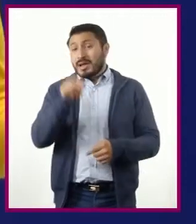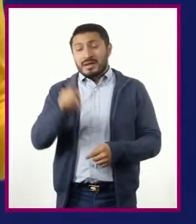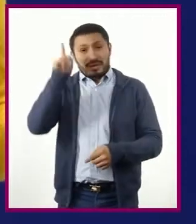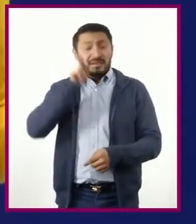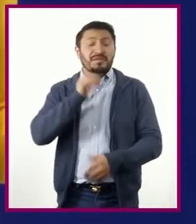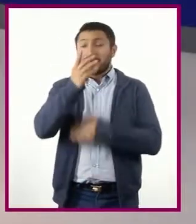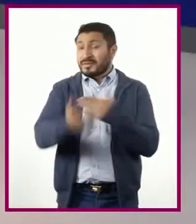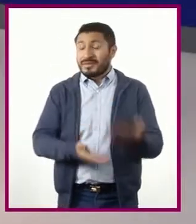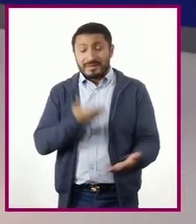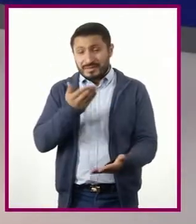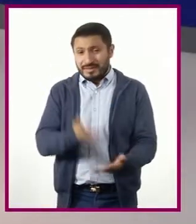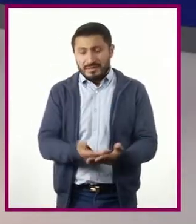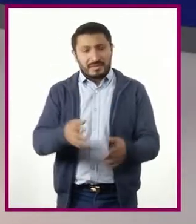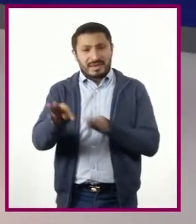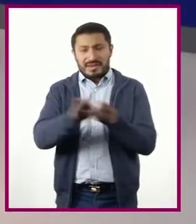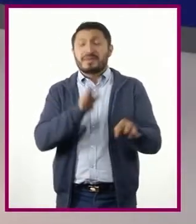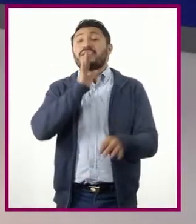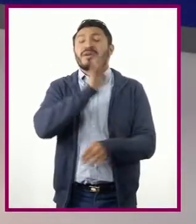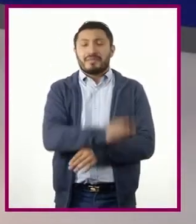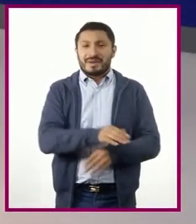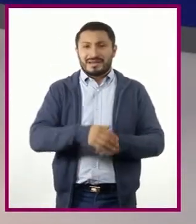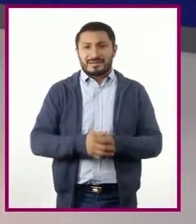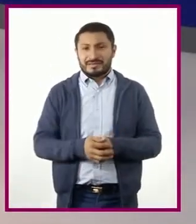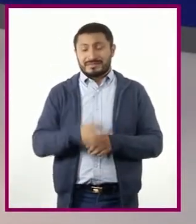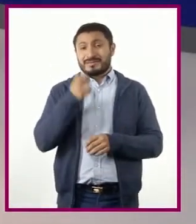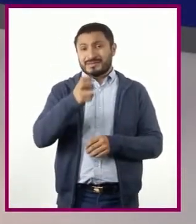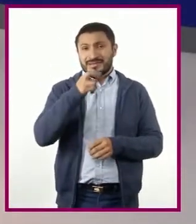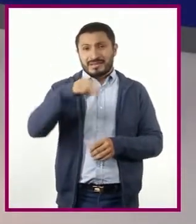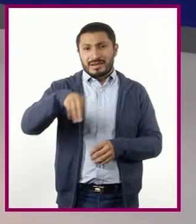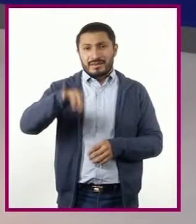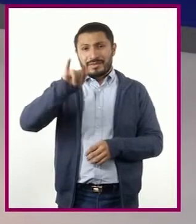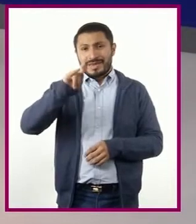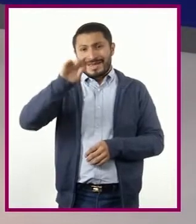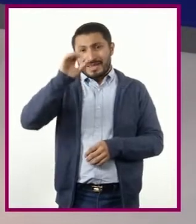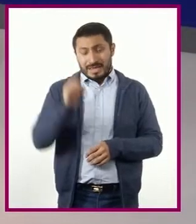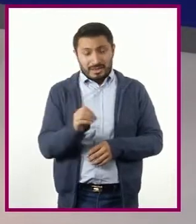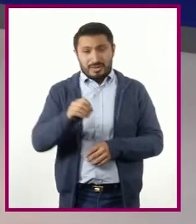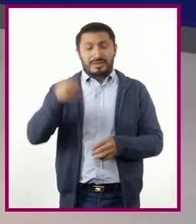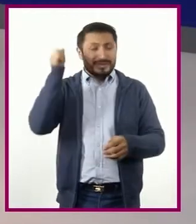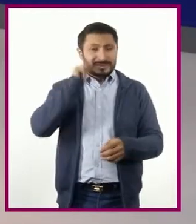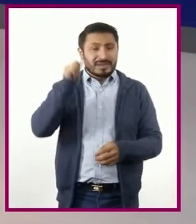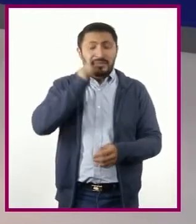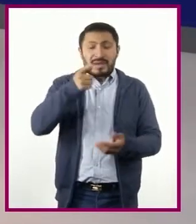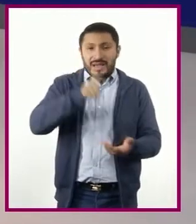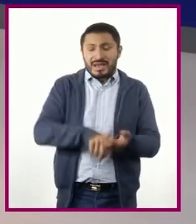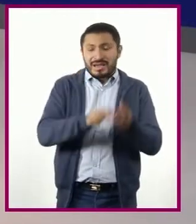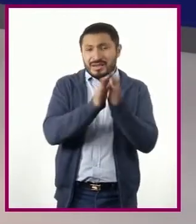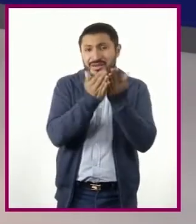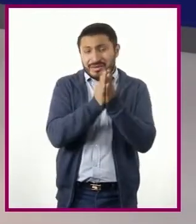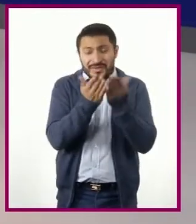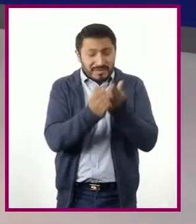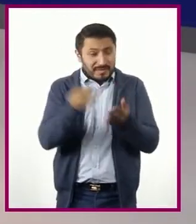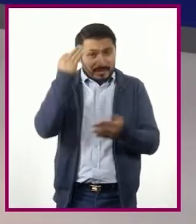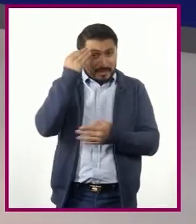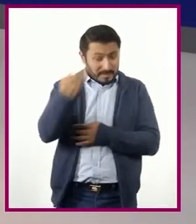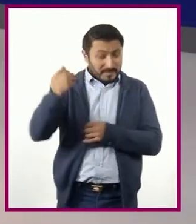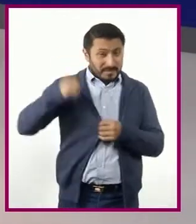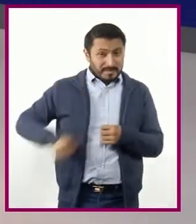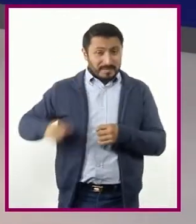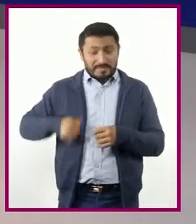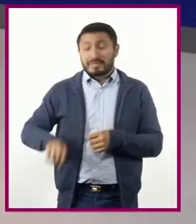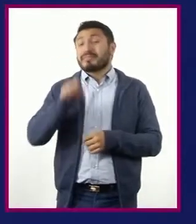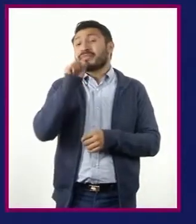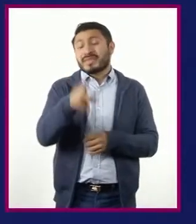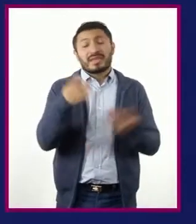estuvo bien hecho. Esto nos recuerda que la mitología está muy presente en la literatura de la época. También